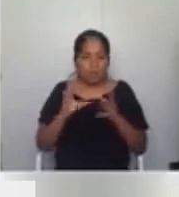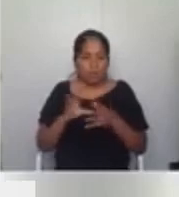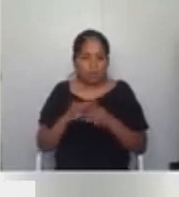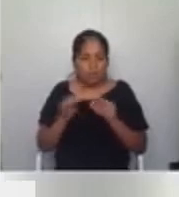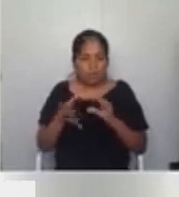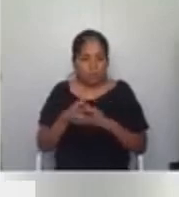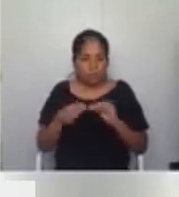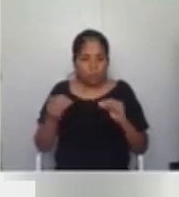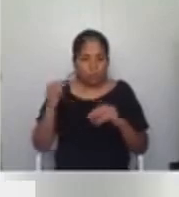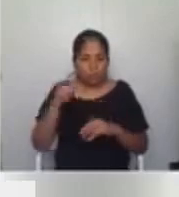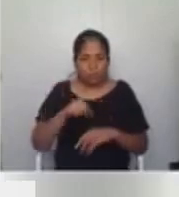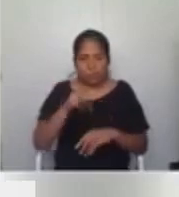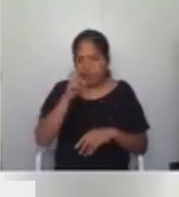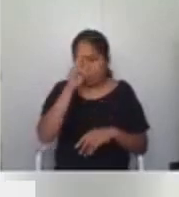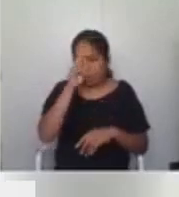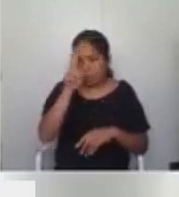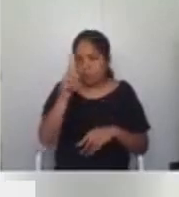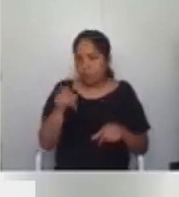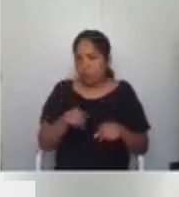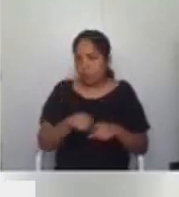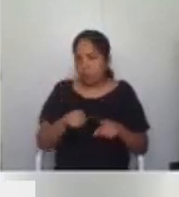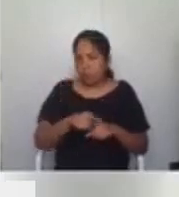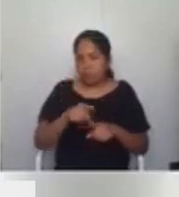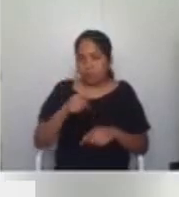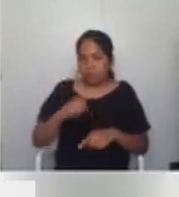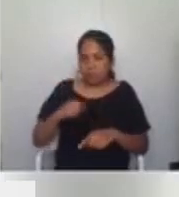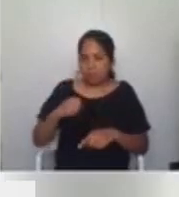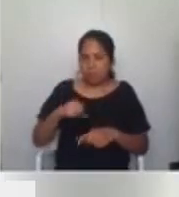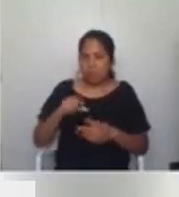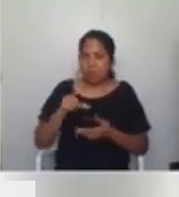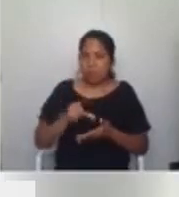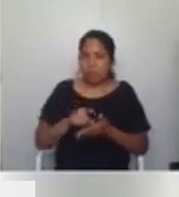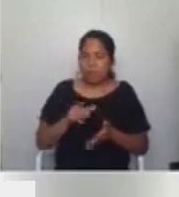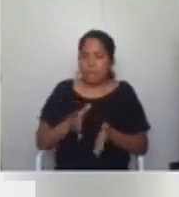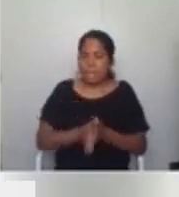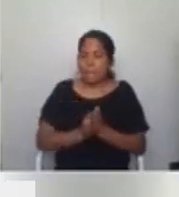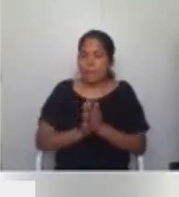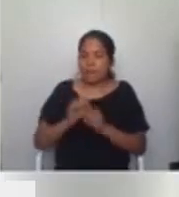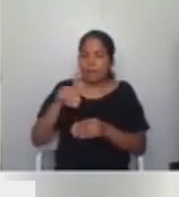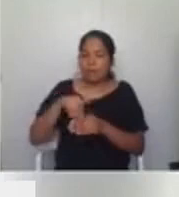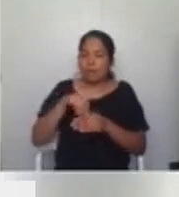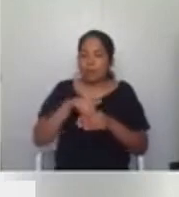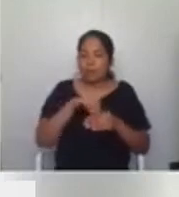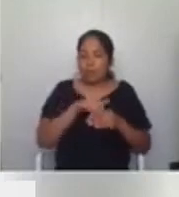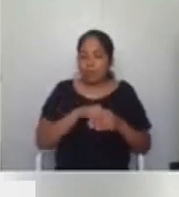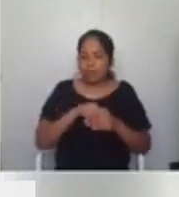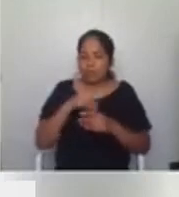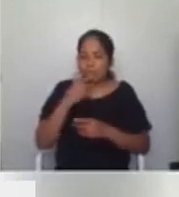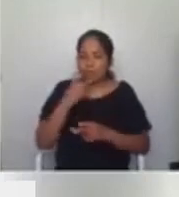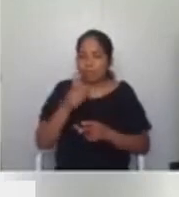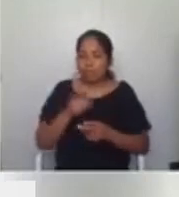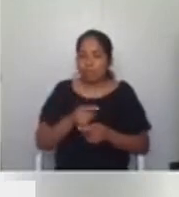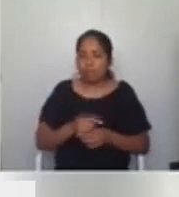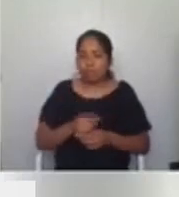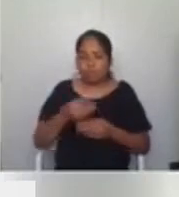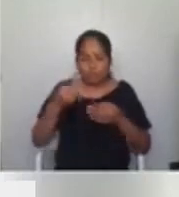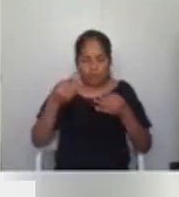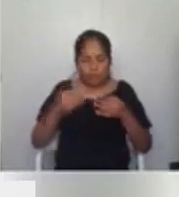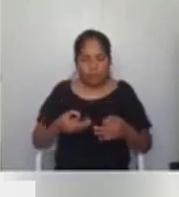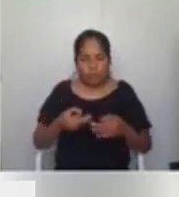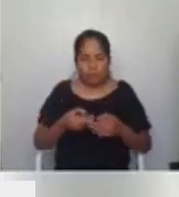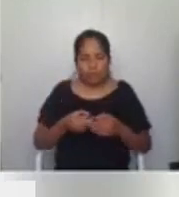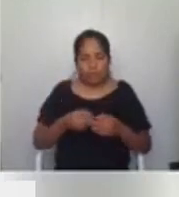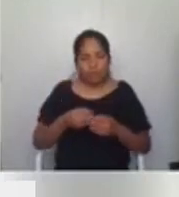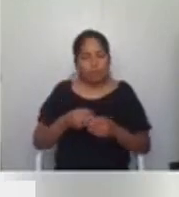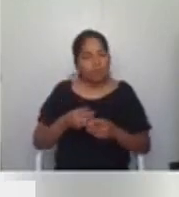Perú. Vamos a pedir su voto consciente en una decisión trascendente